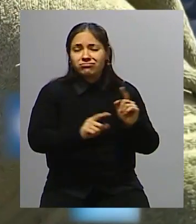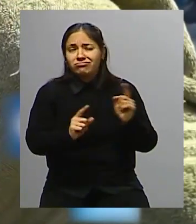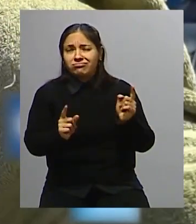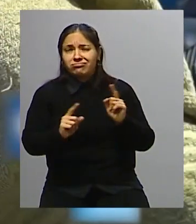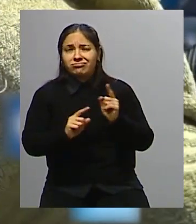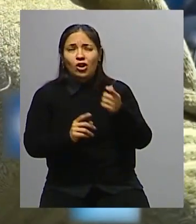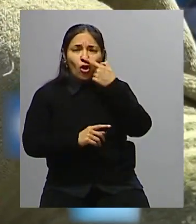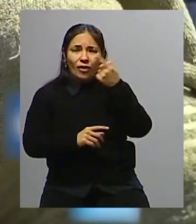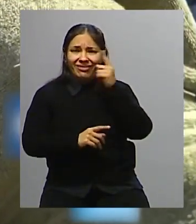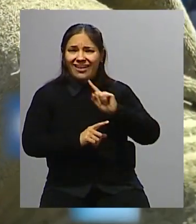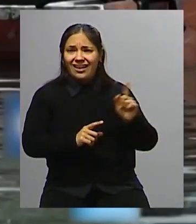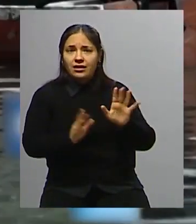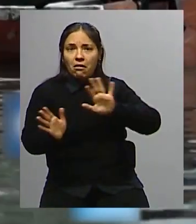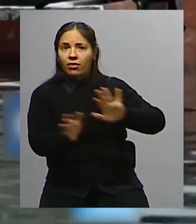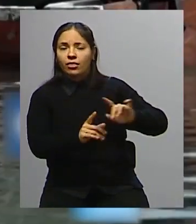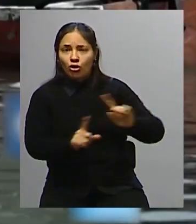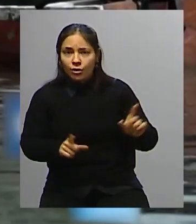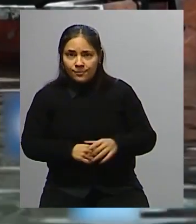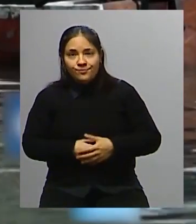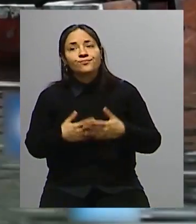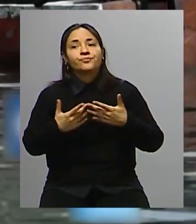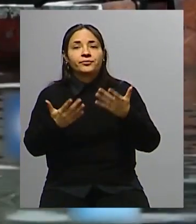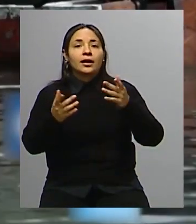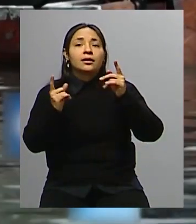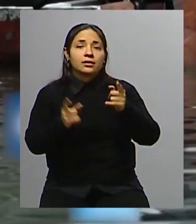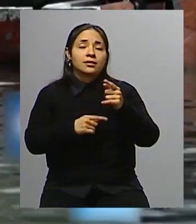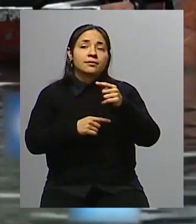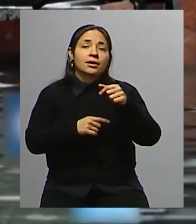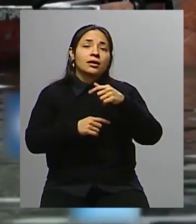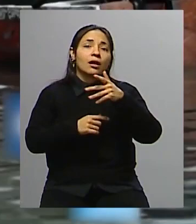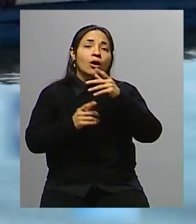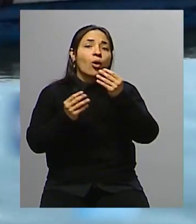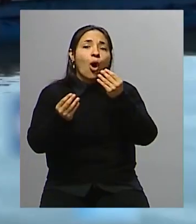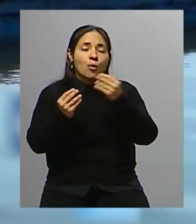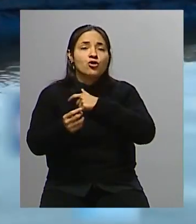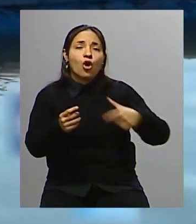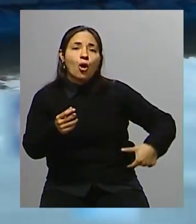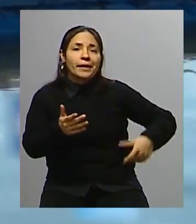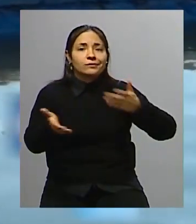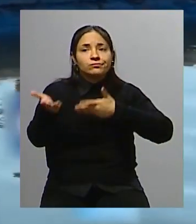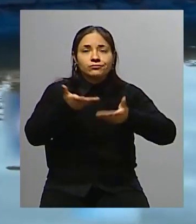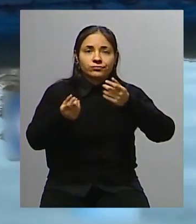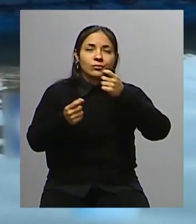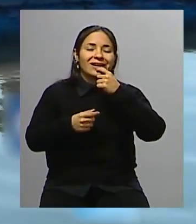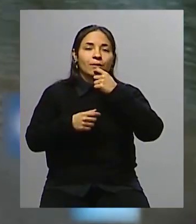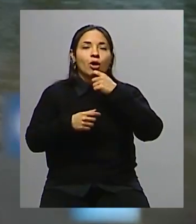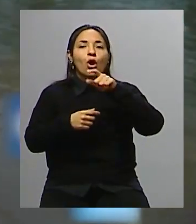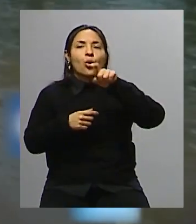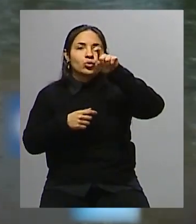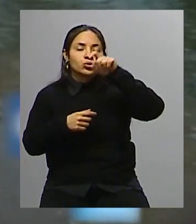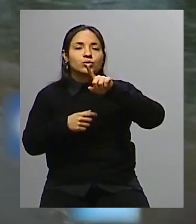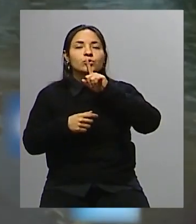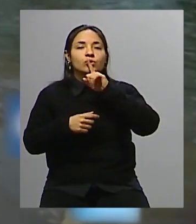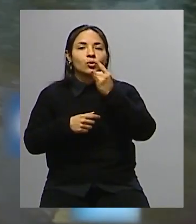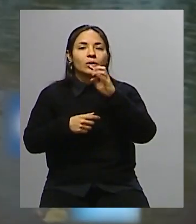personas muchas veces como señuelo, digamos, en una puja geopolítica entre los estados. Por ejemplo, Turquía se pelea constantemente con